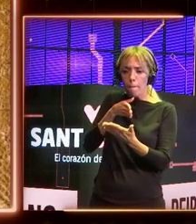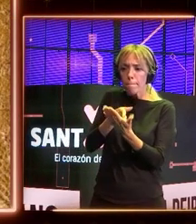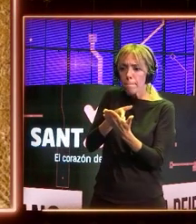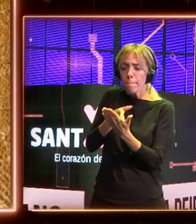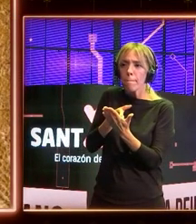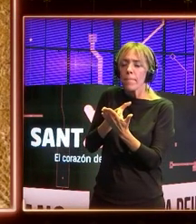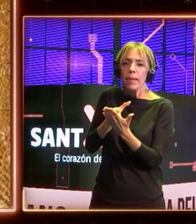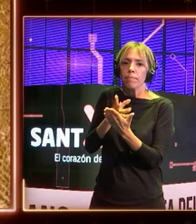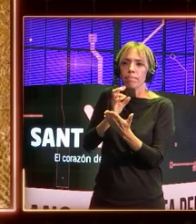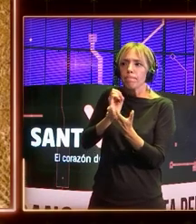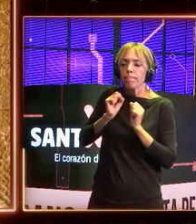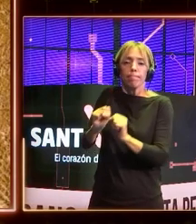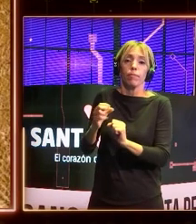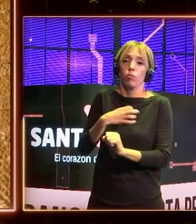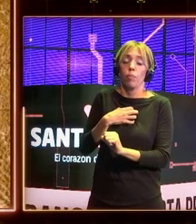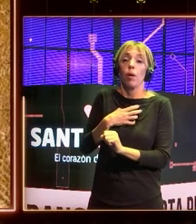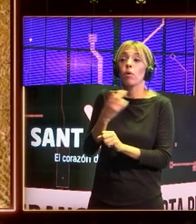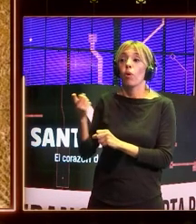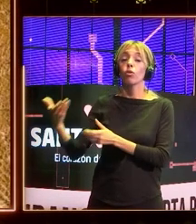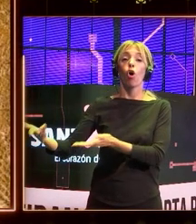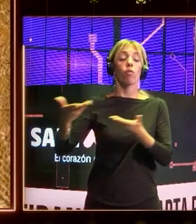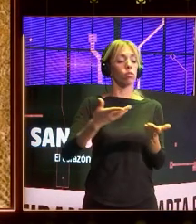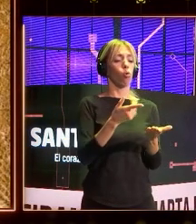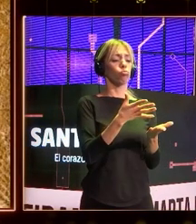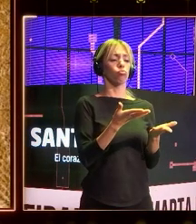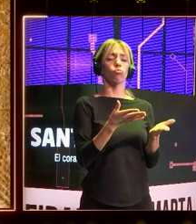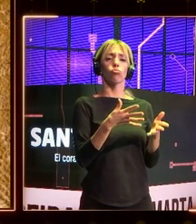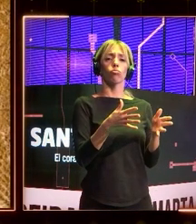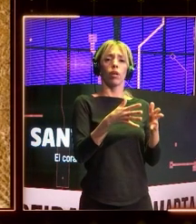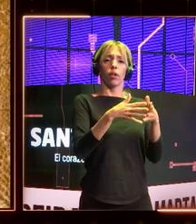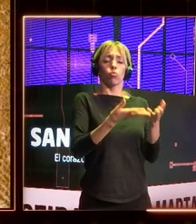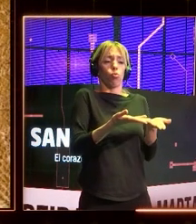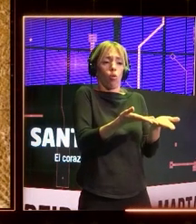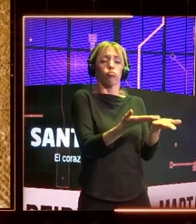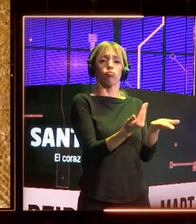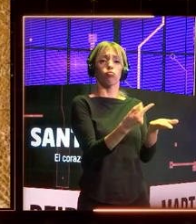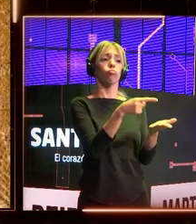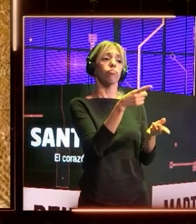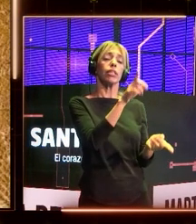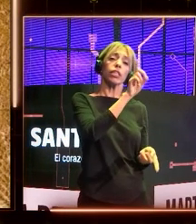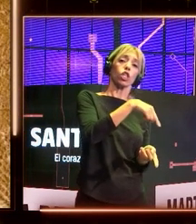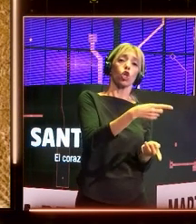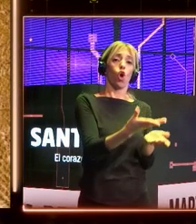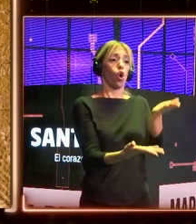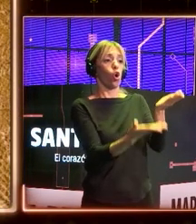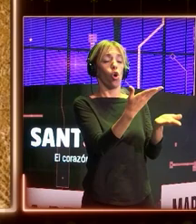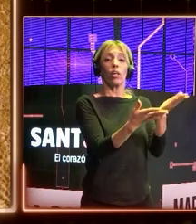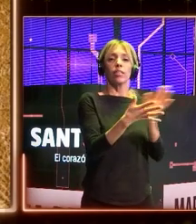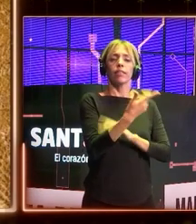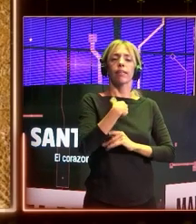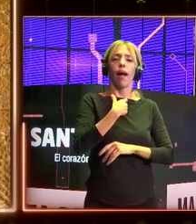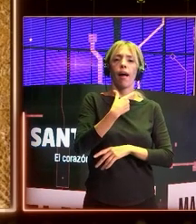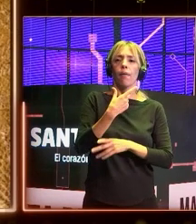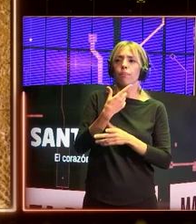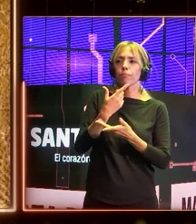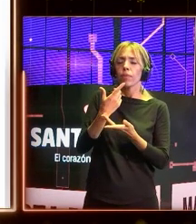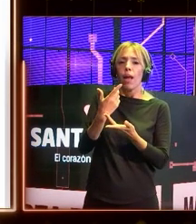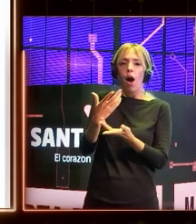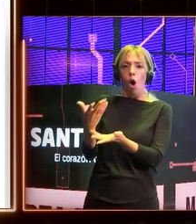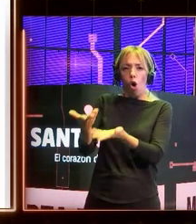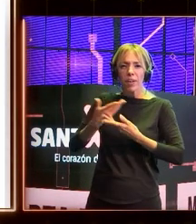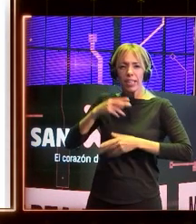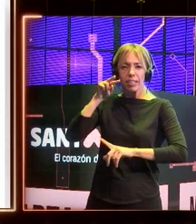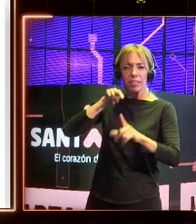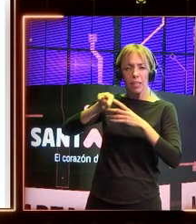las ofrecen ellos, no funcionan como infraestructuras críticas. Nosotros, porque nos generan dependencia, pero no nos ofrecen transparencia ni